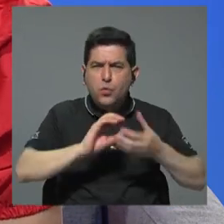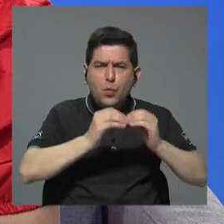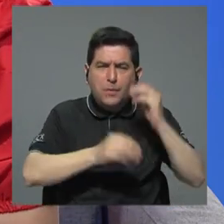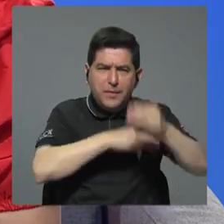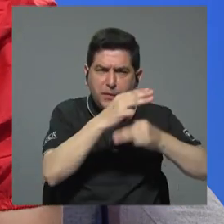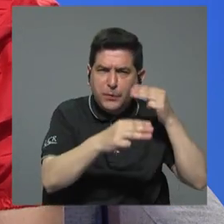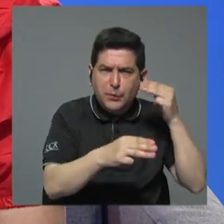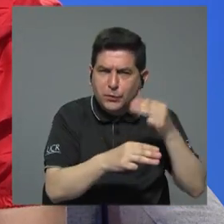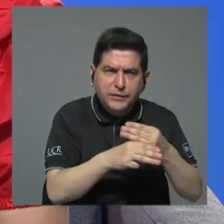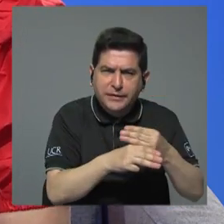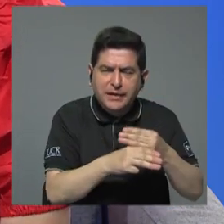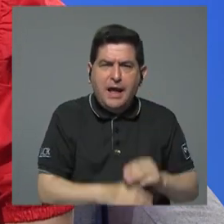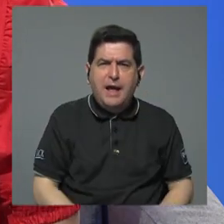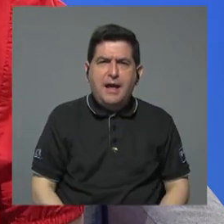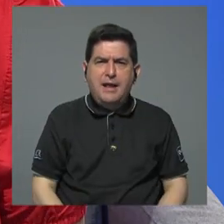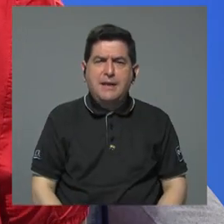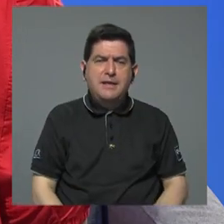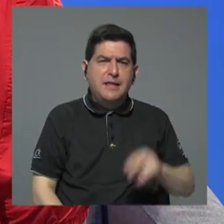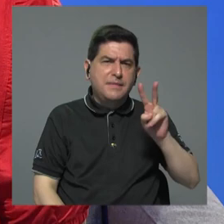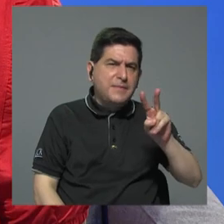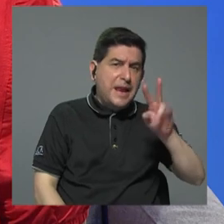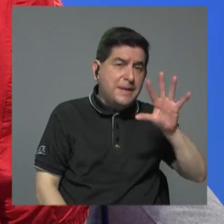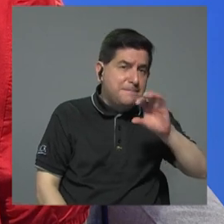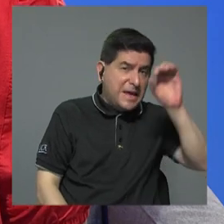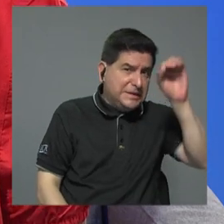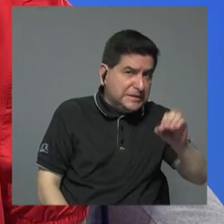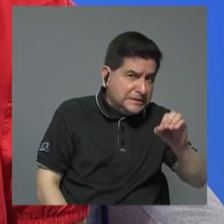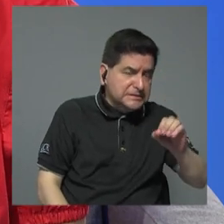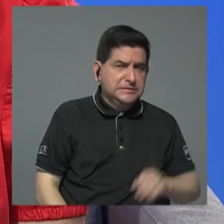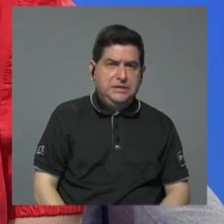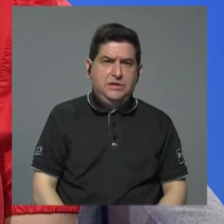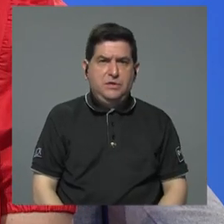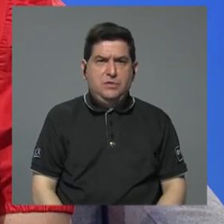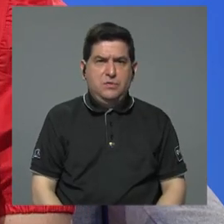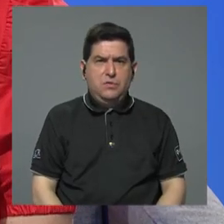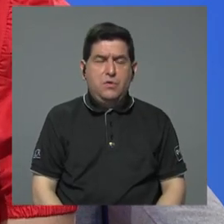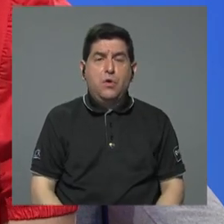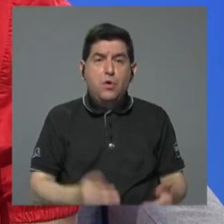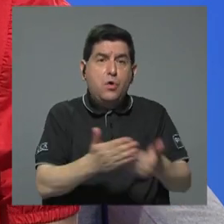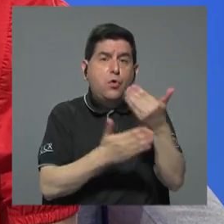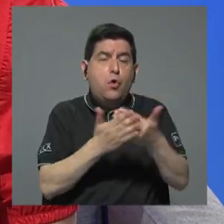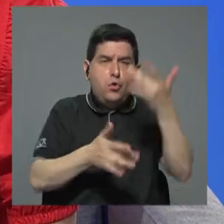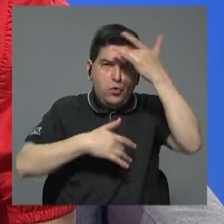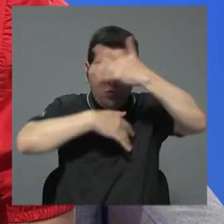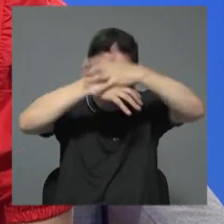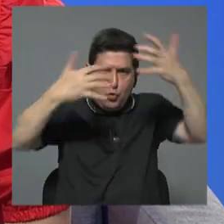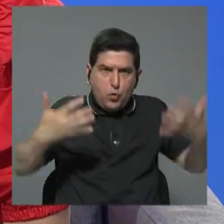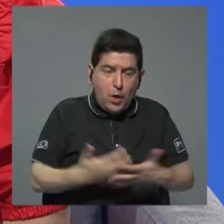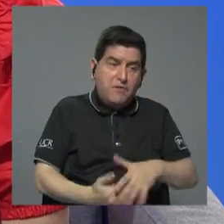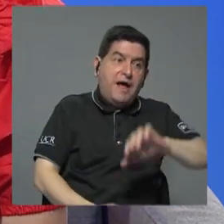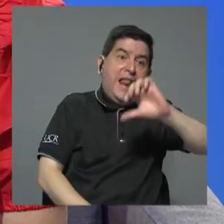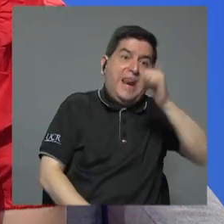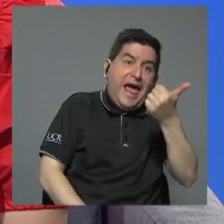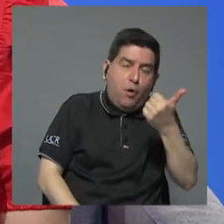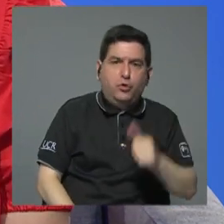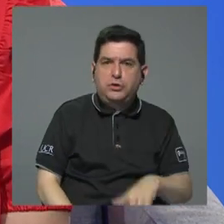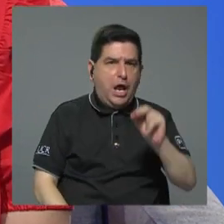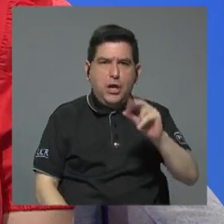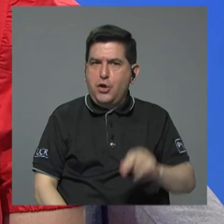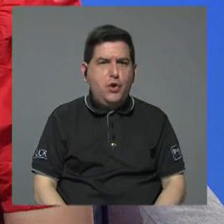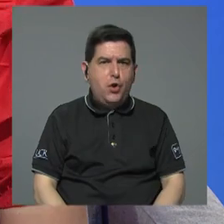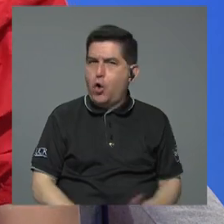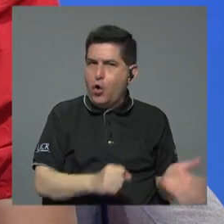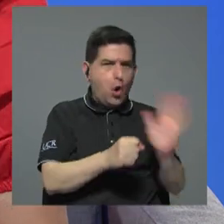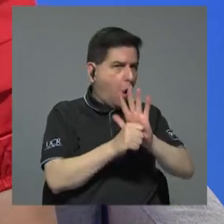mundial, ULDA, del 25% con esta nueva epidemia, esta otra epidemia, que no es la pandemia del